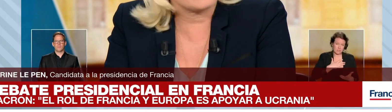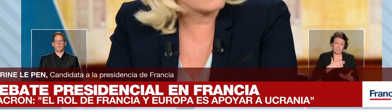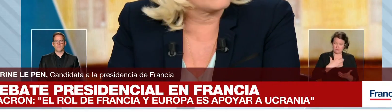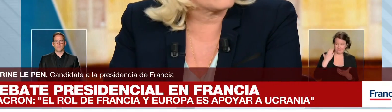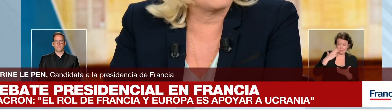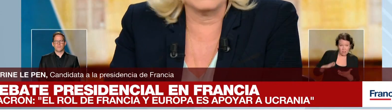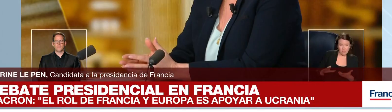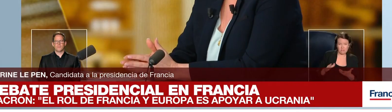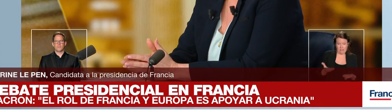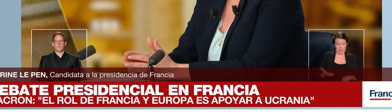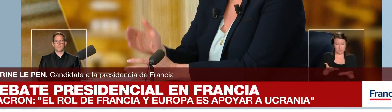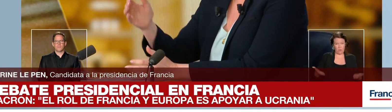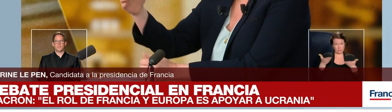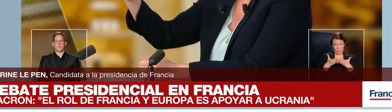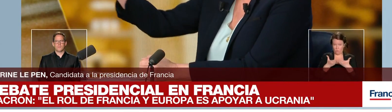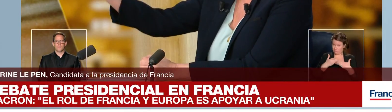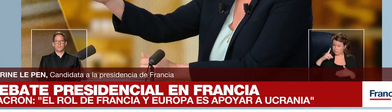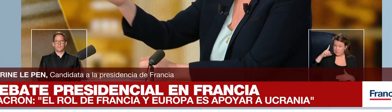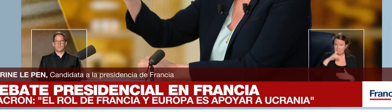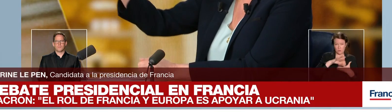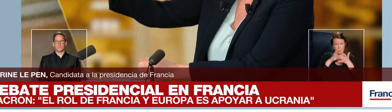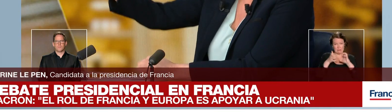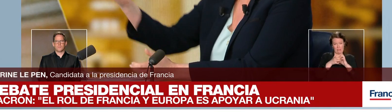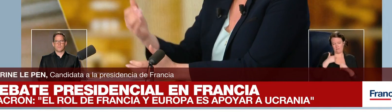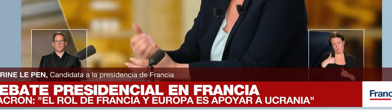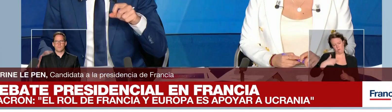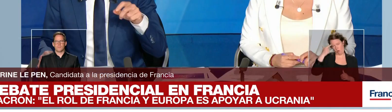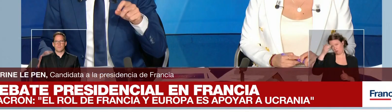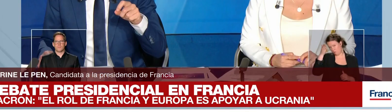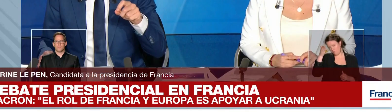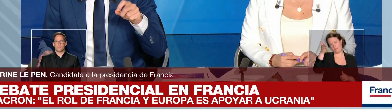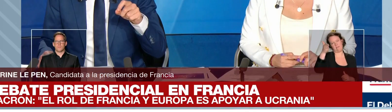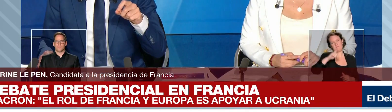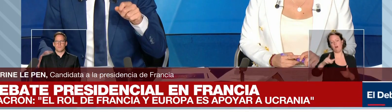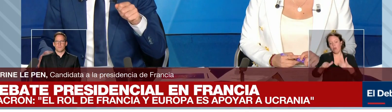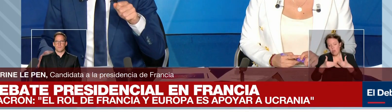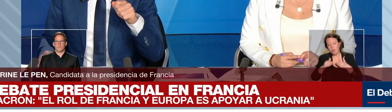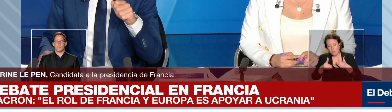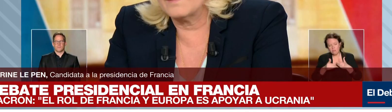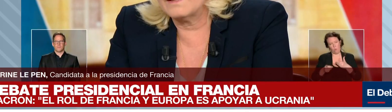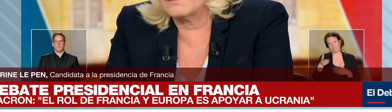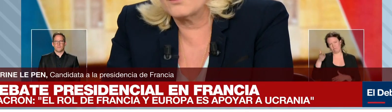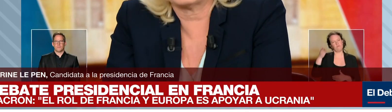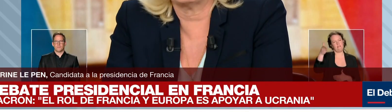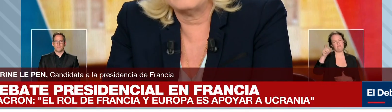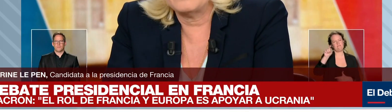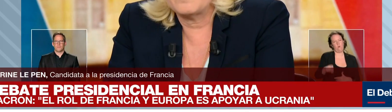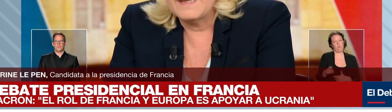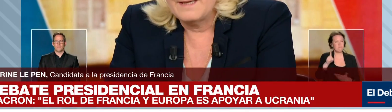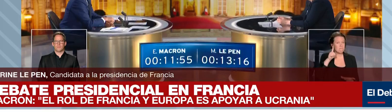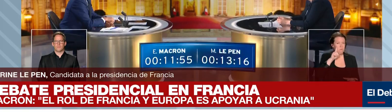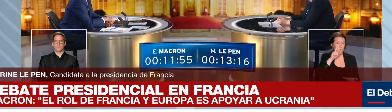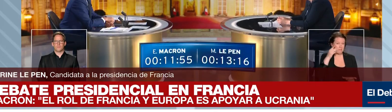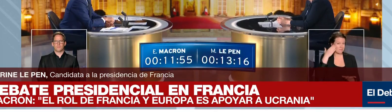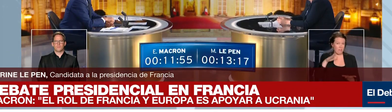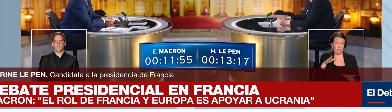estamos obligados en un mundo complejo como el que tenemos hoy a proyectarse a mediano plazo y a largo plazo para evitar